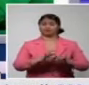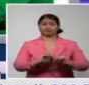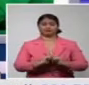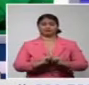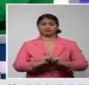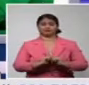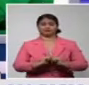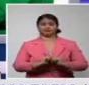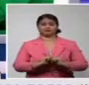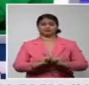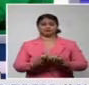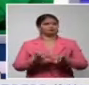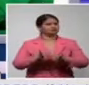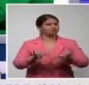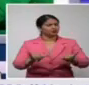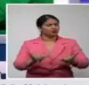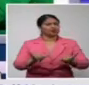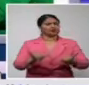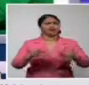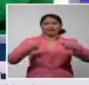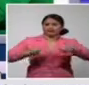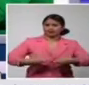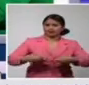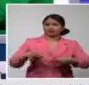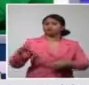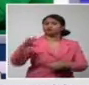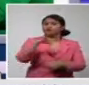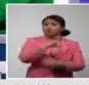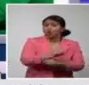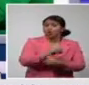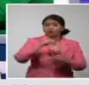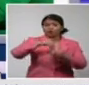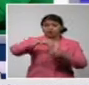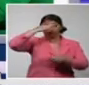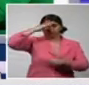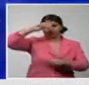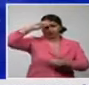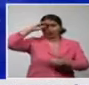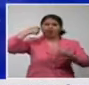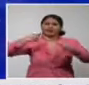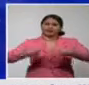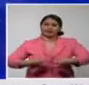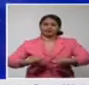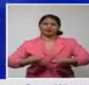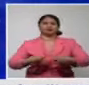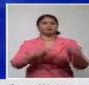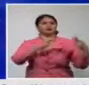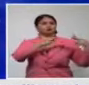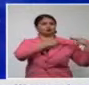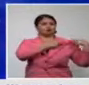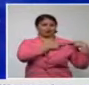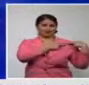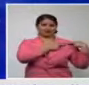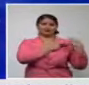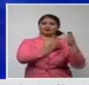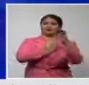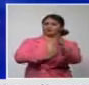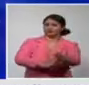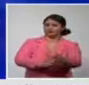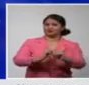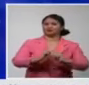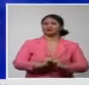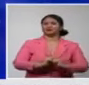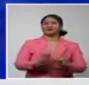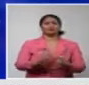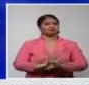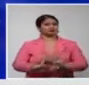a actuar responsablemente es lo más importante en estos momentos. Cerramos así entonces, doctor, el análisis